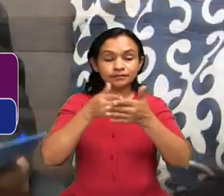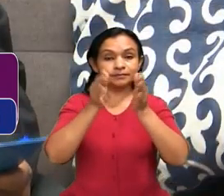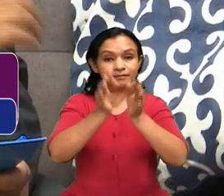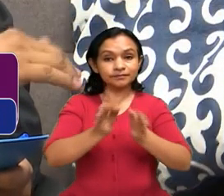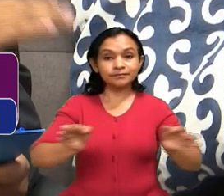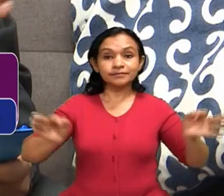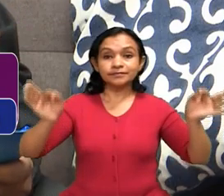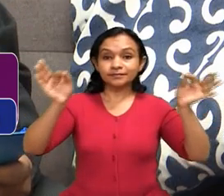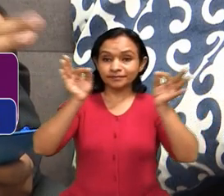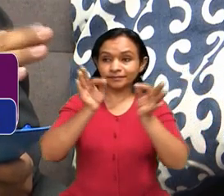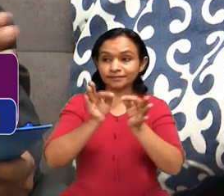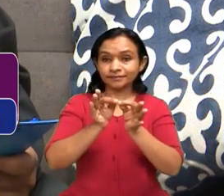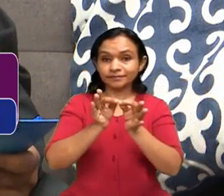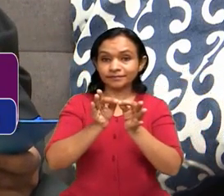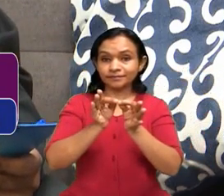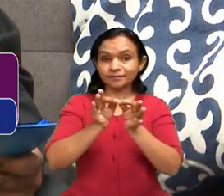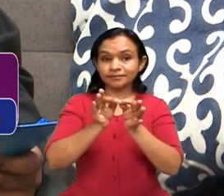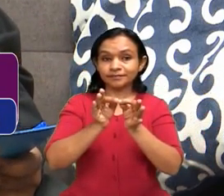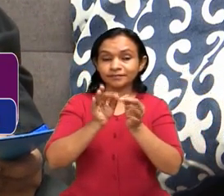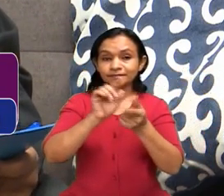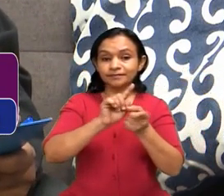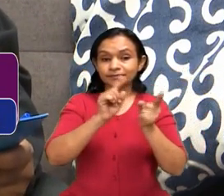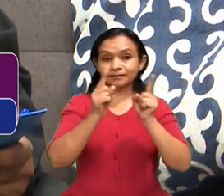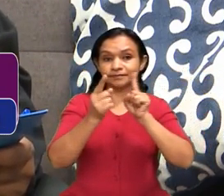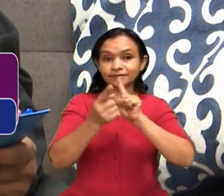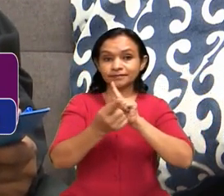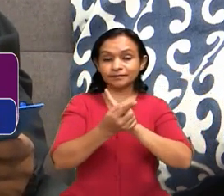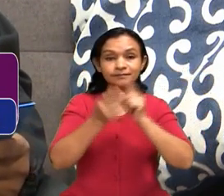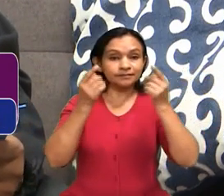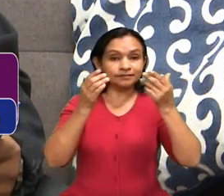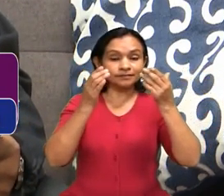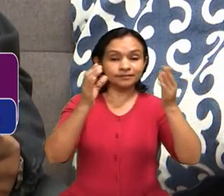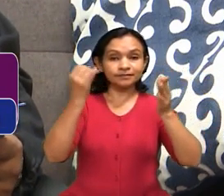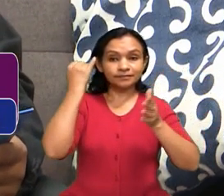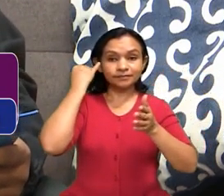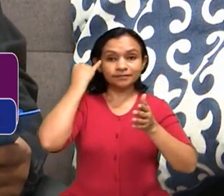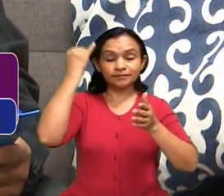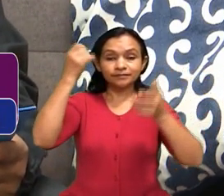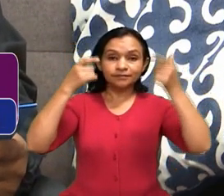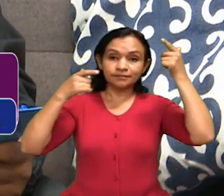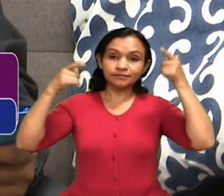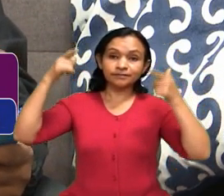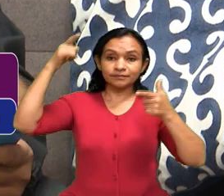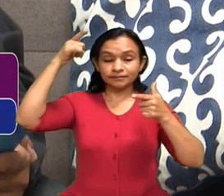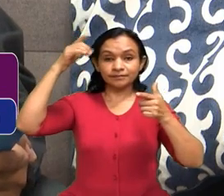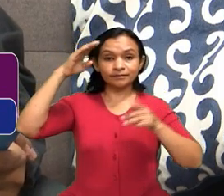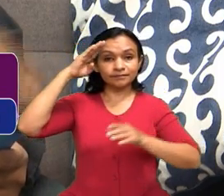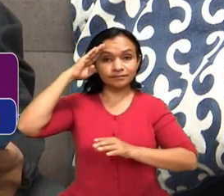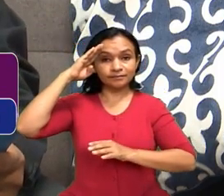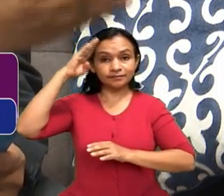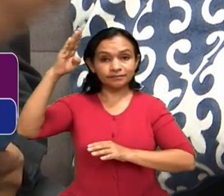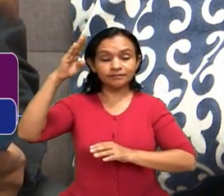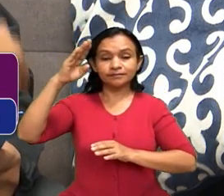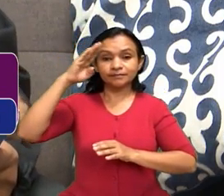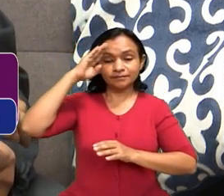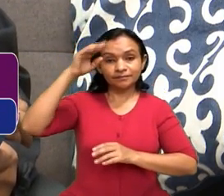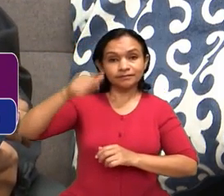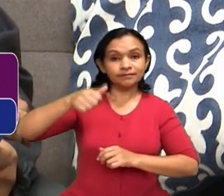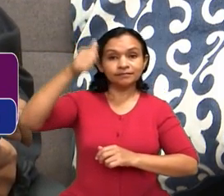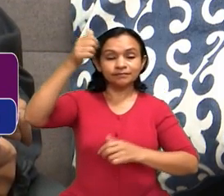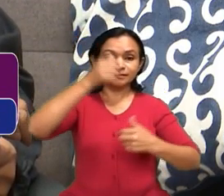muy importante porque es el momento de la transición donde los postulados y la ideología de Sandino como líder, como general de un